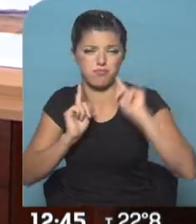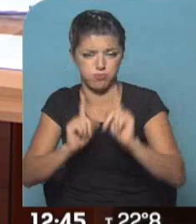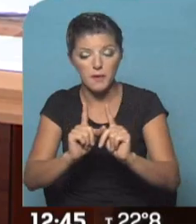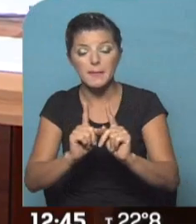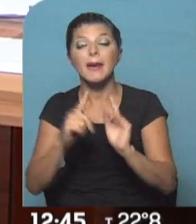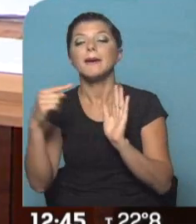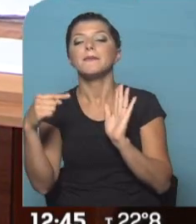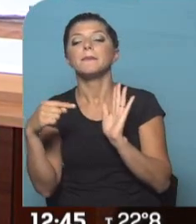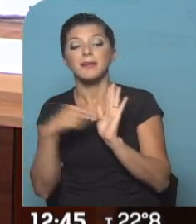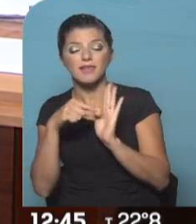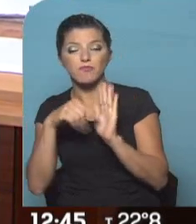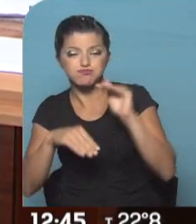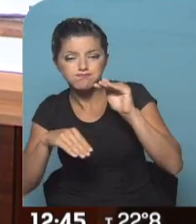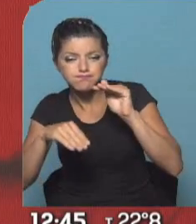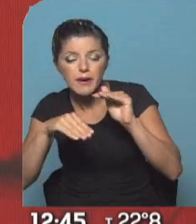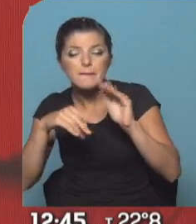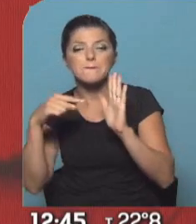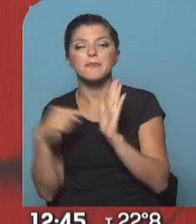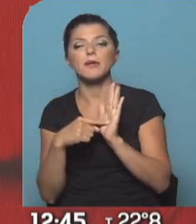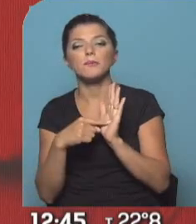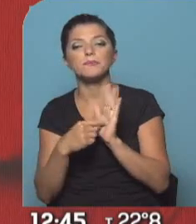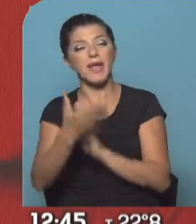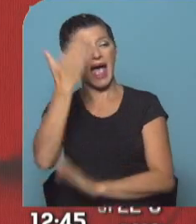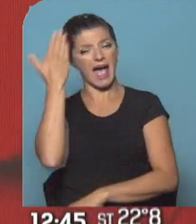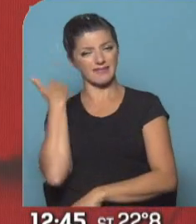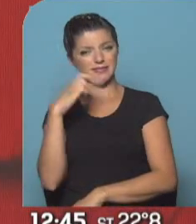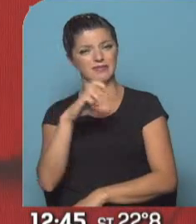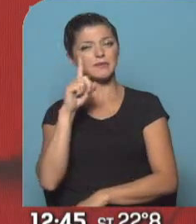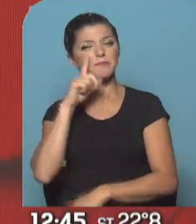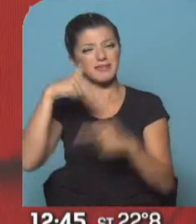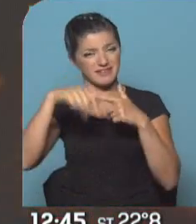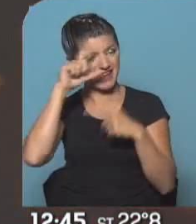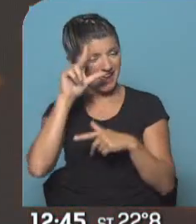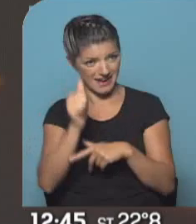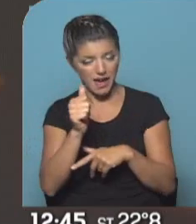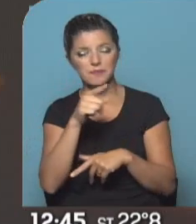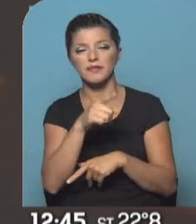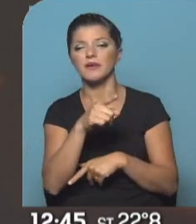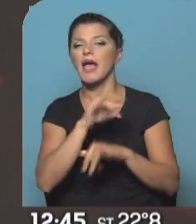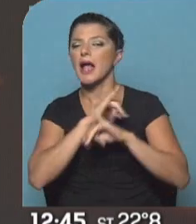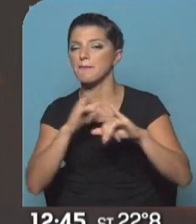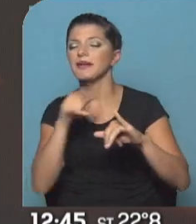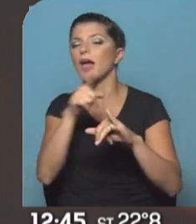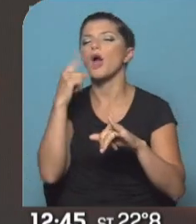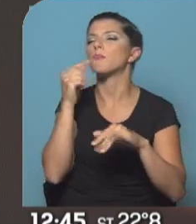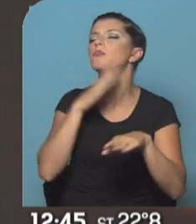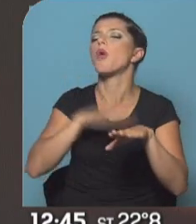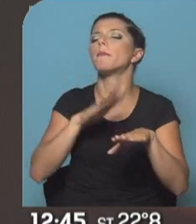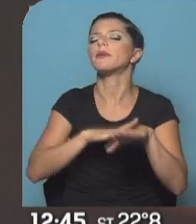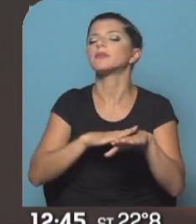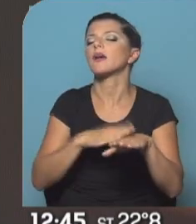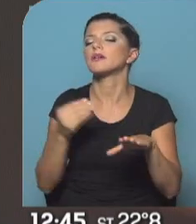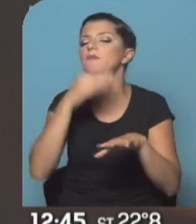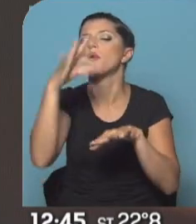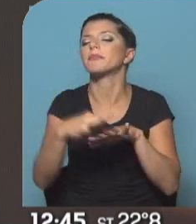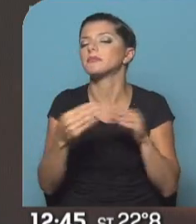ha tomado algunas medidas sobre las que Piñera ha montado su campaña digamos, a la inversa. Entonces, lo que él promete es hacer exactamente lo